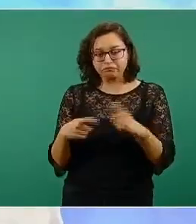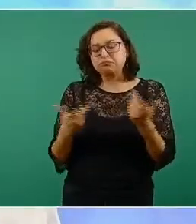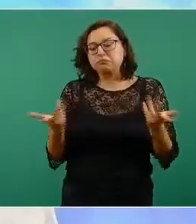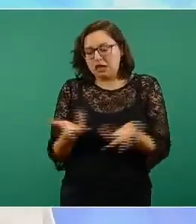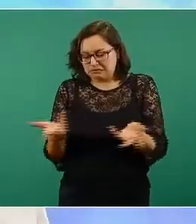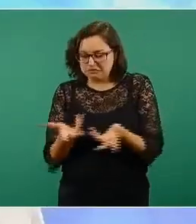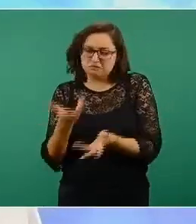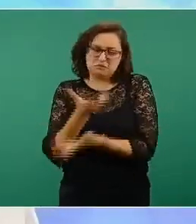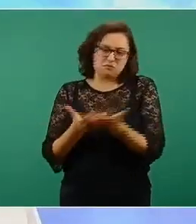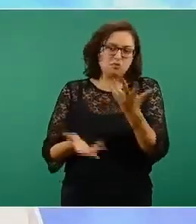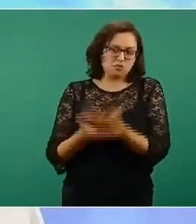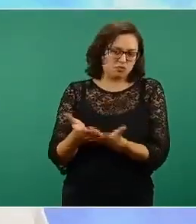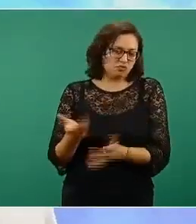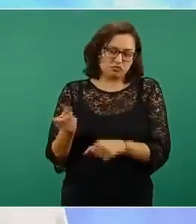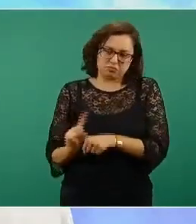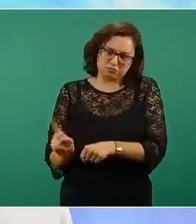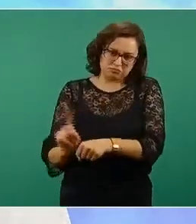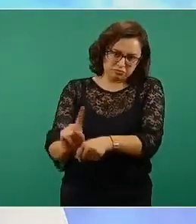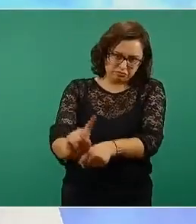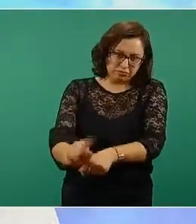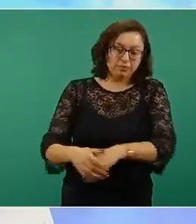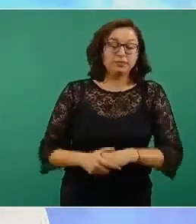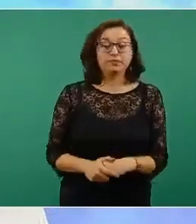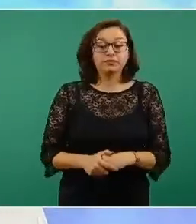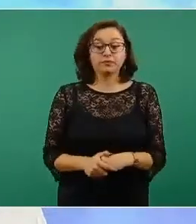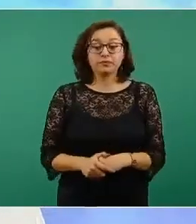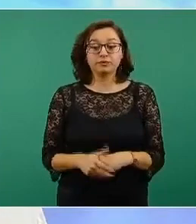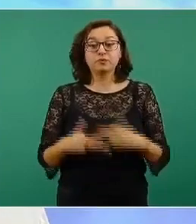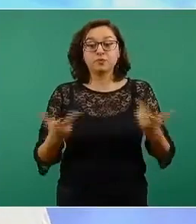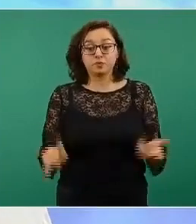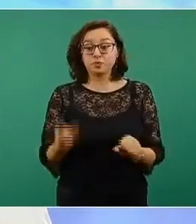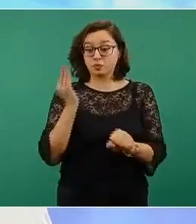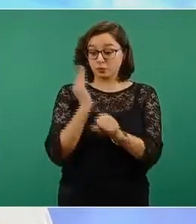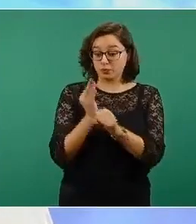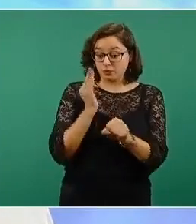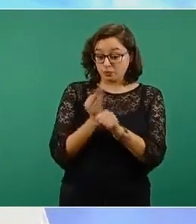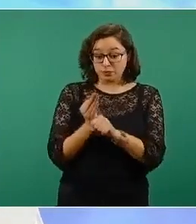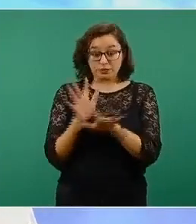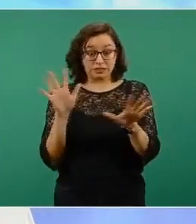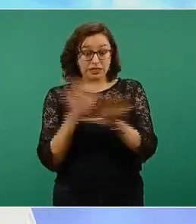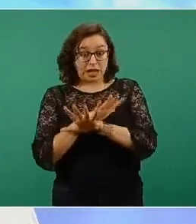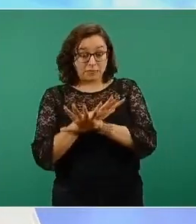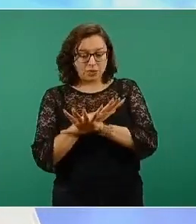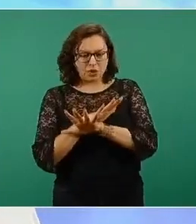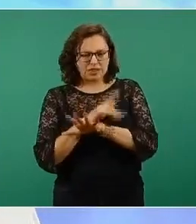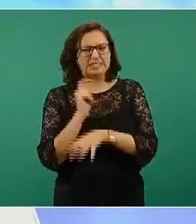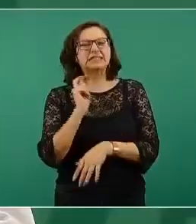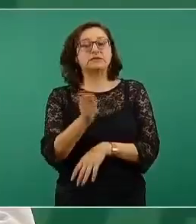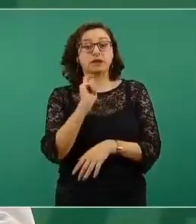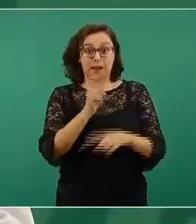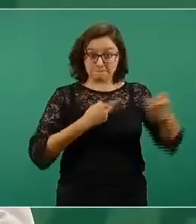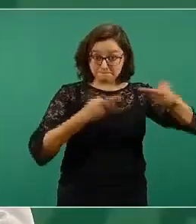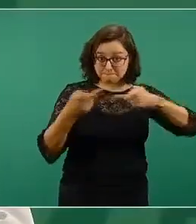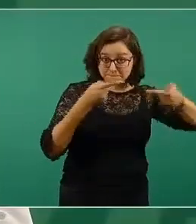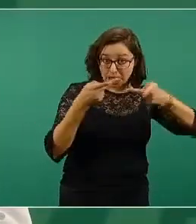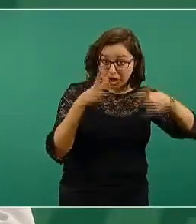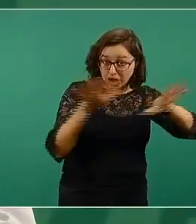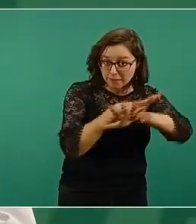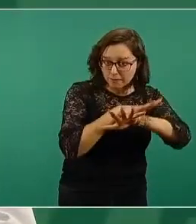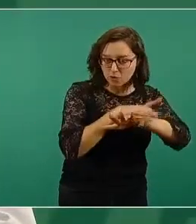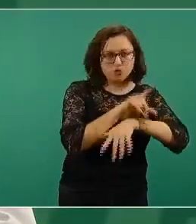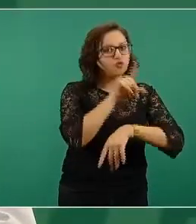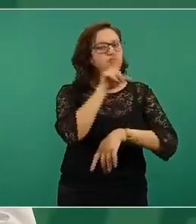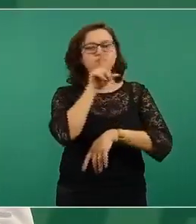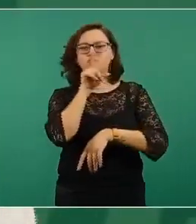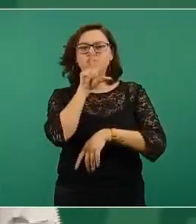ocurre prácticamente el día a día. Entonces, cuando hablamos de estos cambios, estamos hablando de cambios de táctica, no de